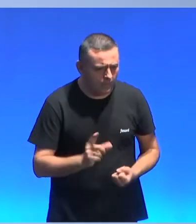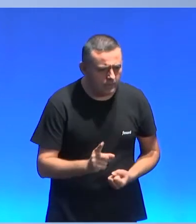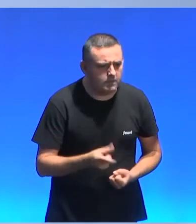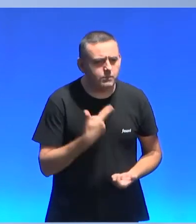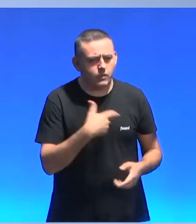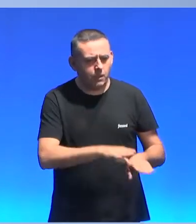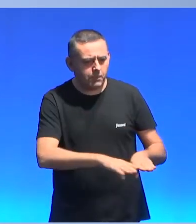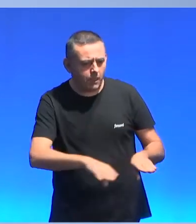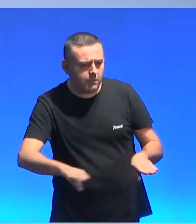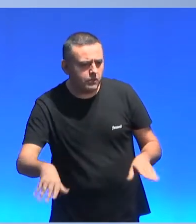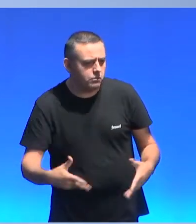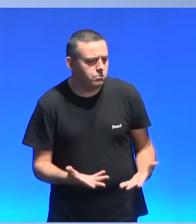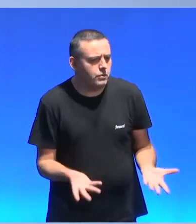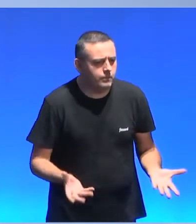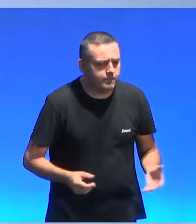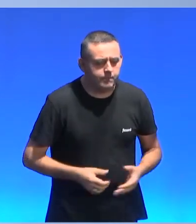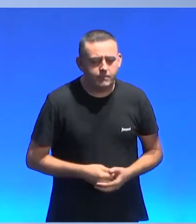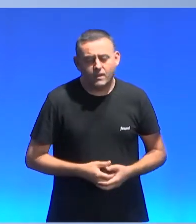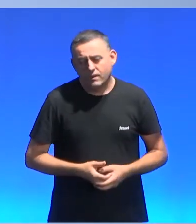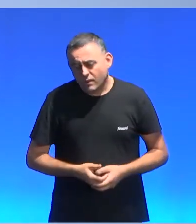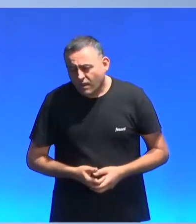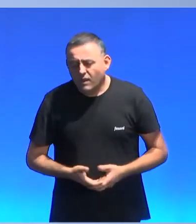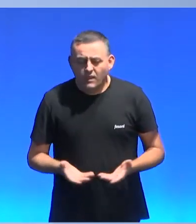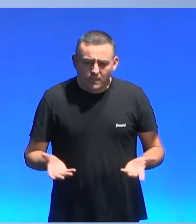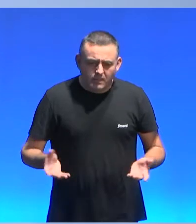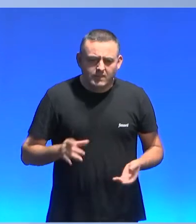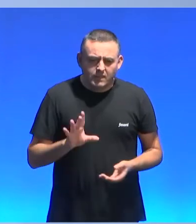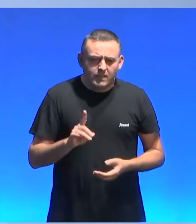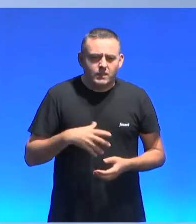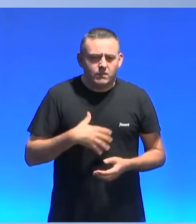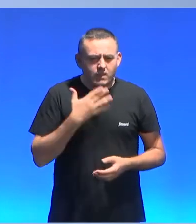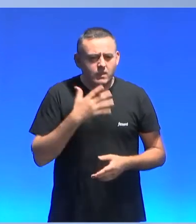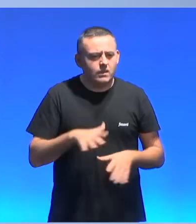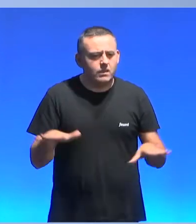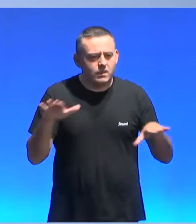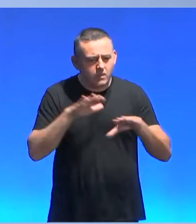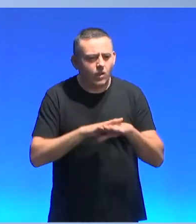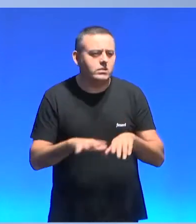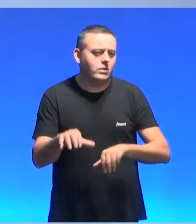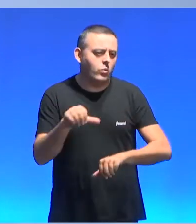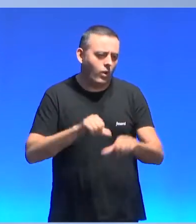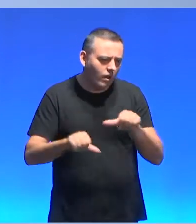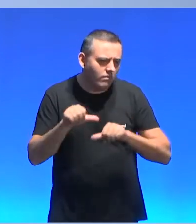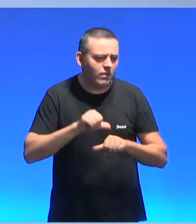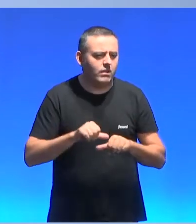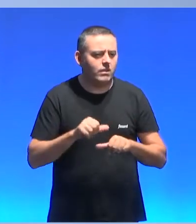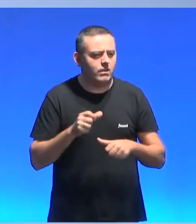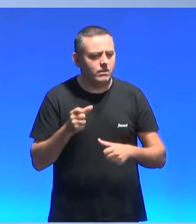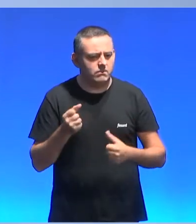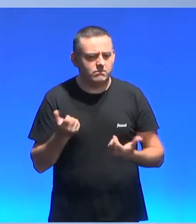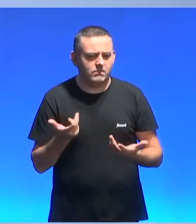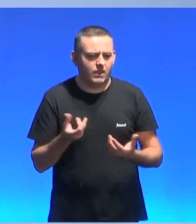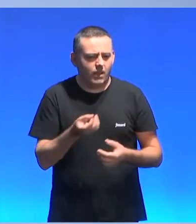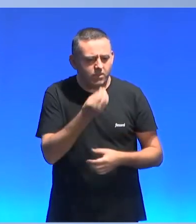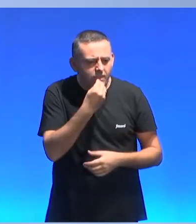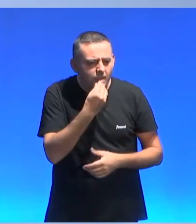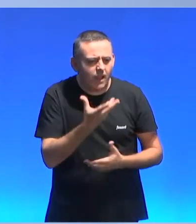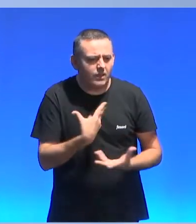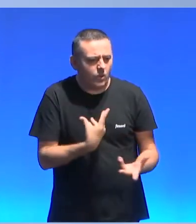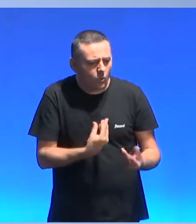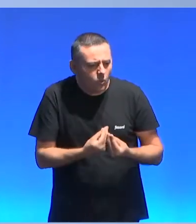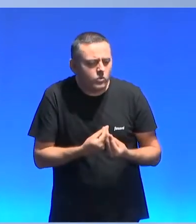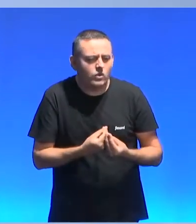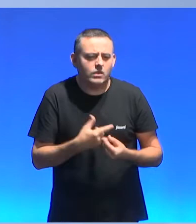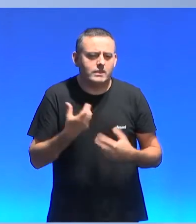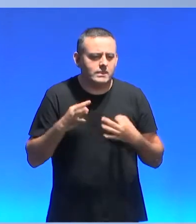mi padre, cuando vuelve a la cena, siempre es nervioso porque ha tenido que moverse mucho y buscar